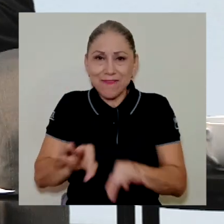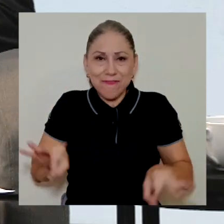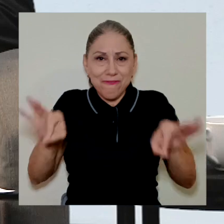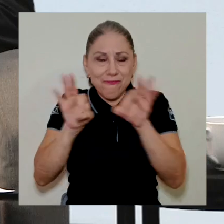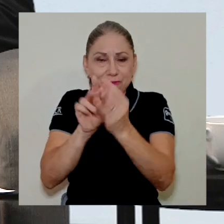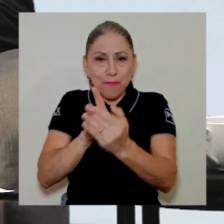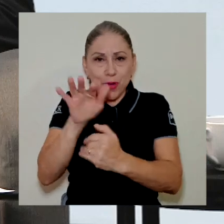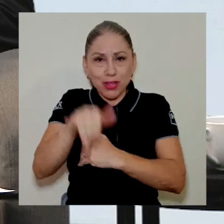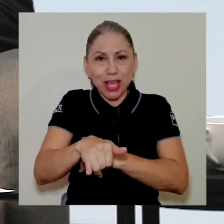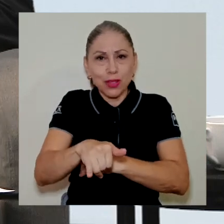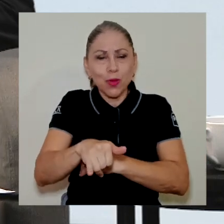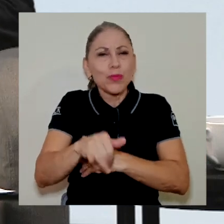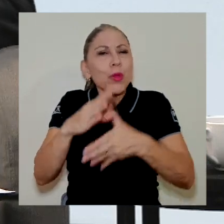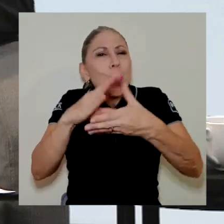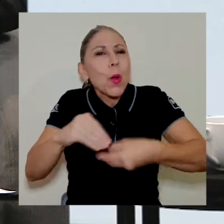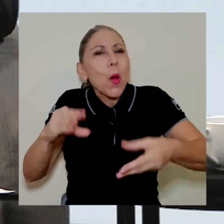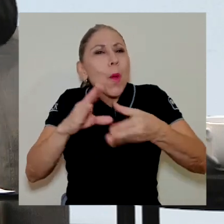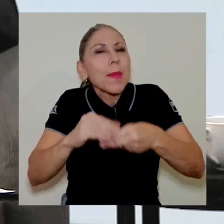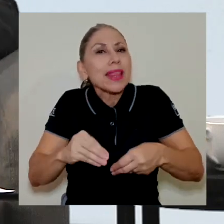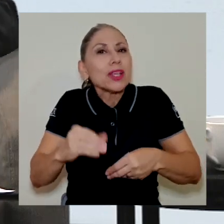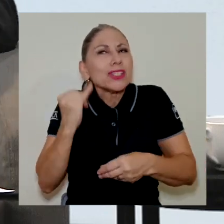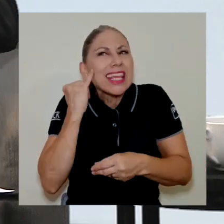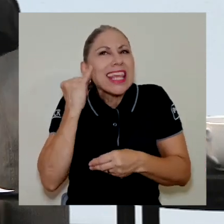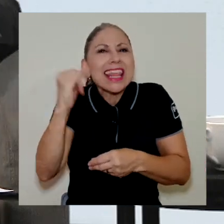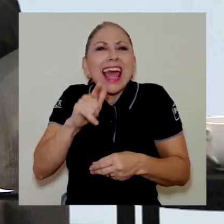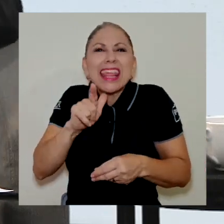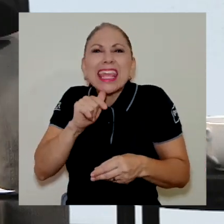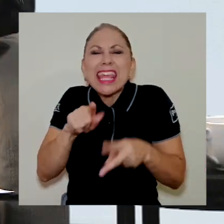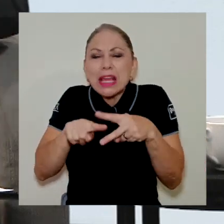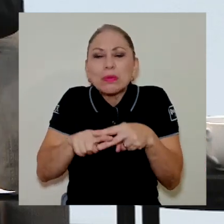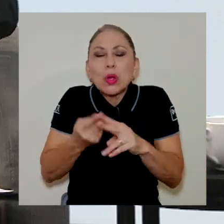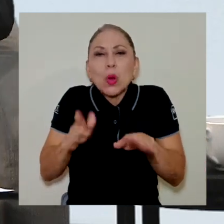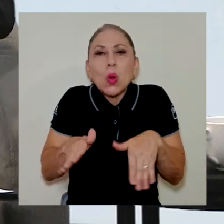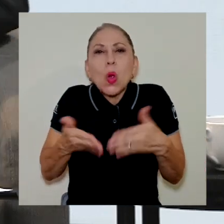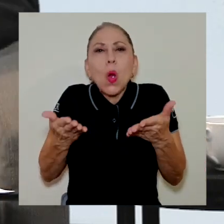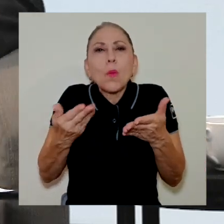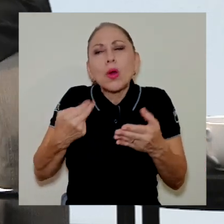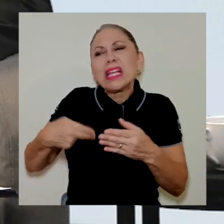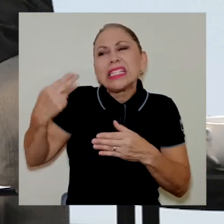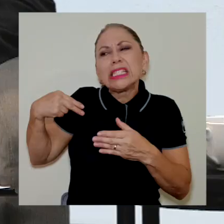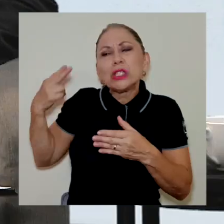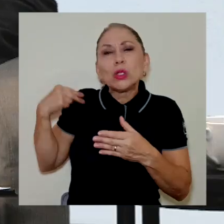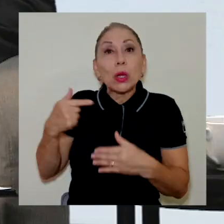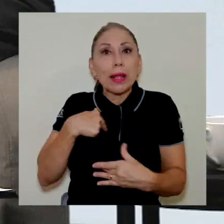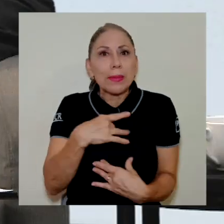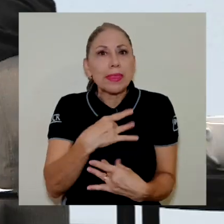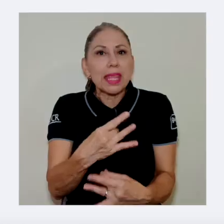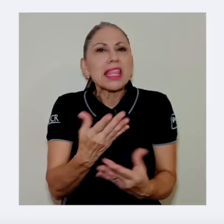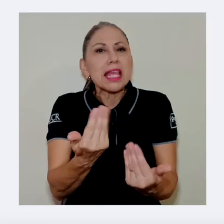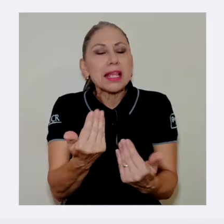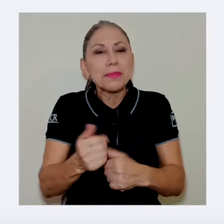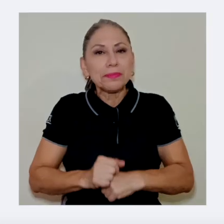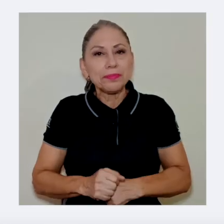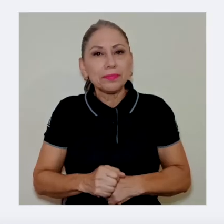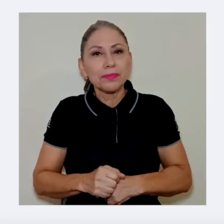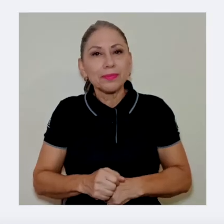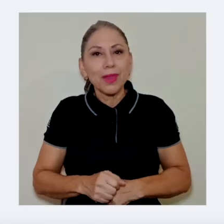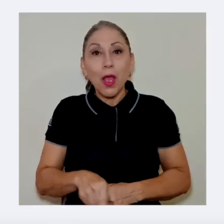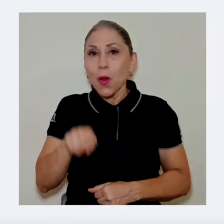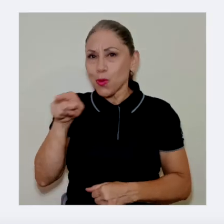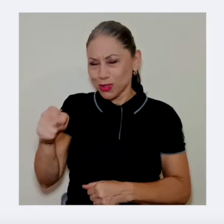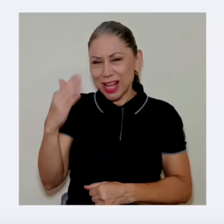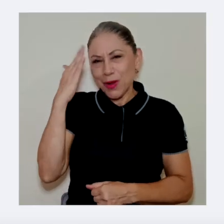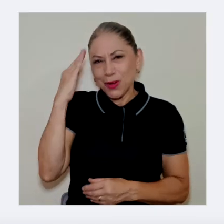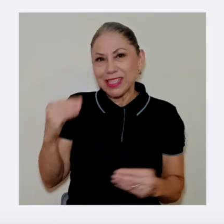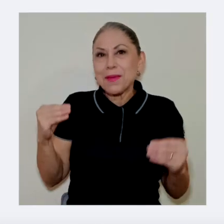valioso proyecto. Coméntenos, ¿cómo surge? ¿Idea de quién? Coméntenos toda esa parte histórica que a mí me interesa mucho. Vamos a ver, bueno, usted la